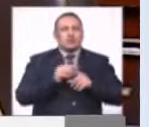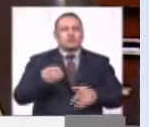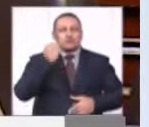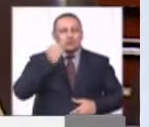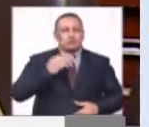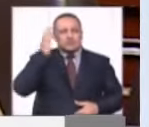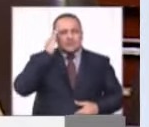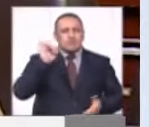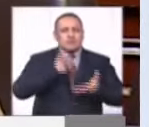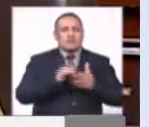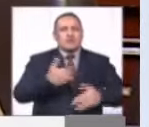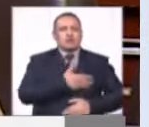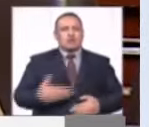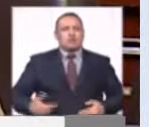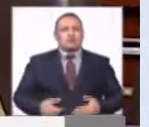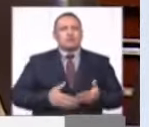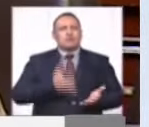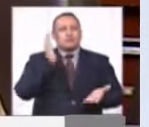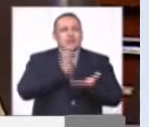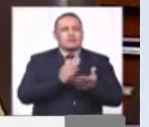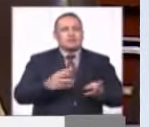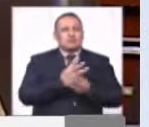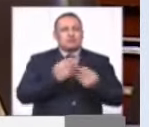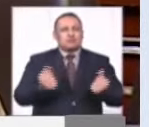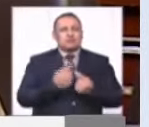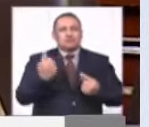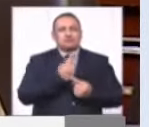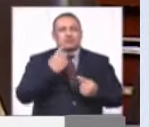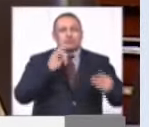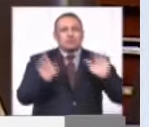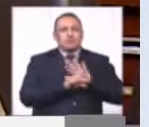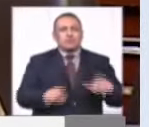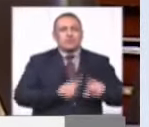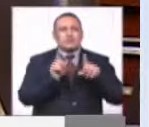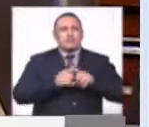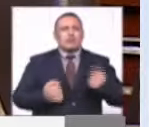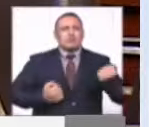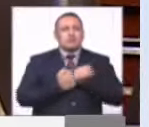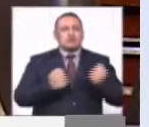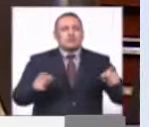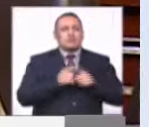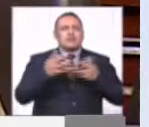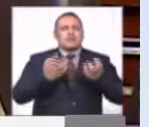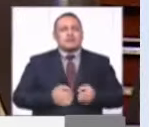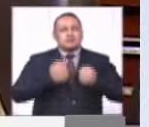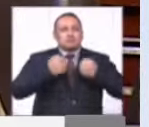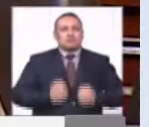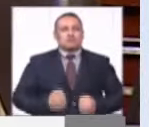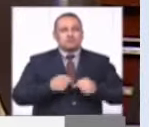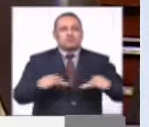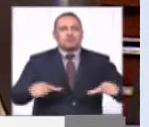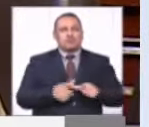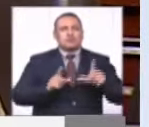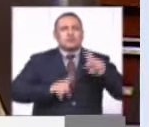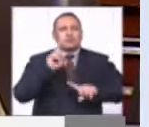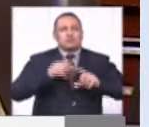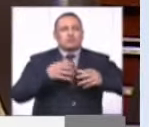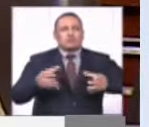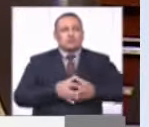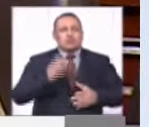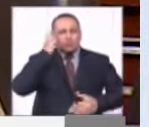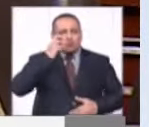y sabe que este gobierno es un castillo de arena que solo se sostiene por el apoyo interesado y el afán de enquistarse en sus curules de algunas